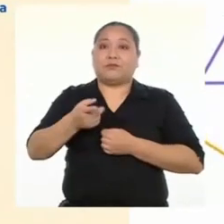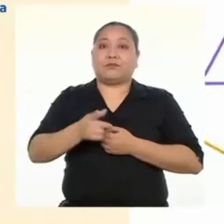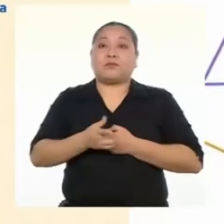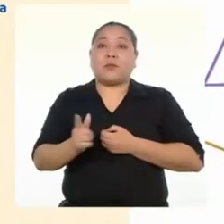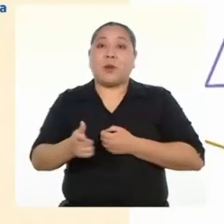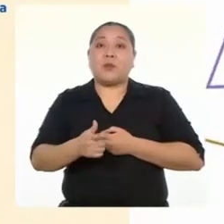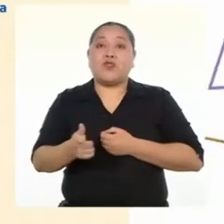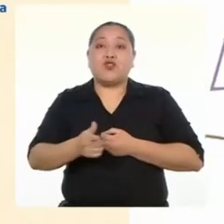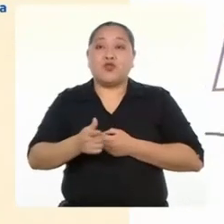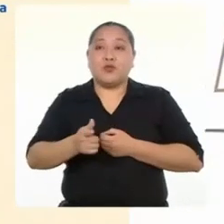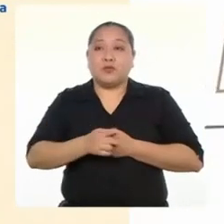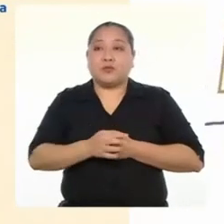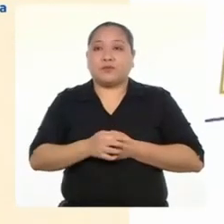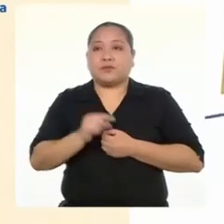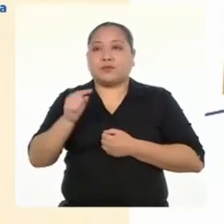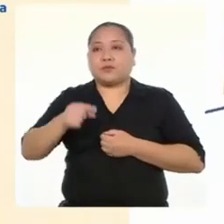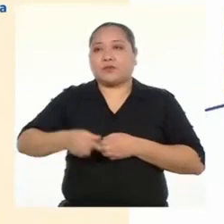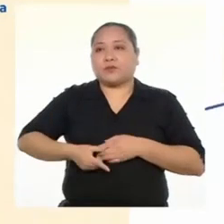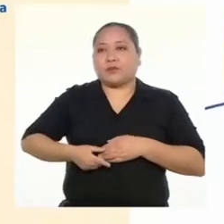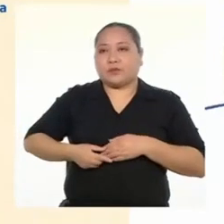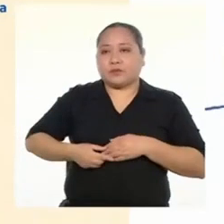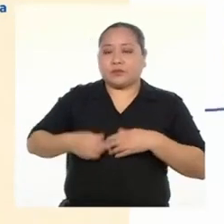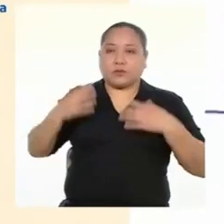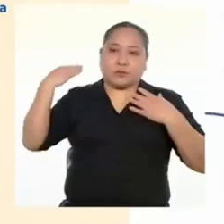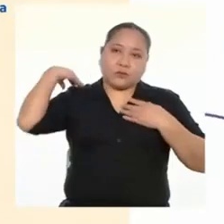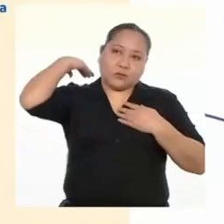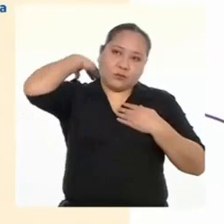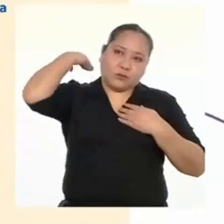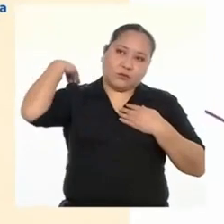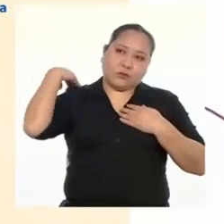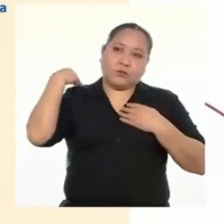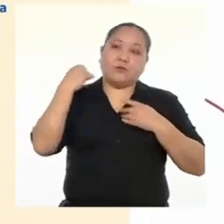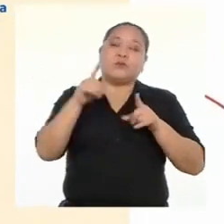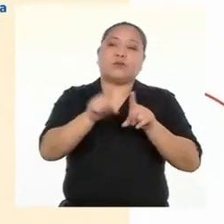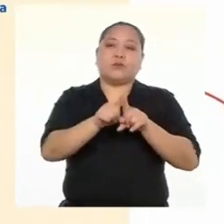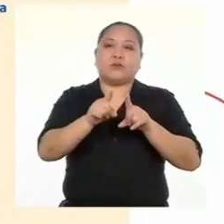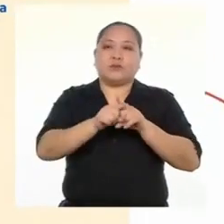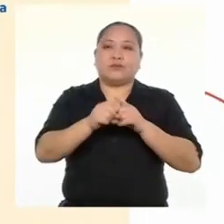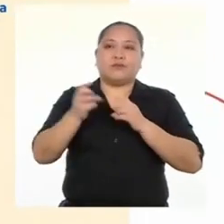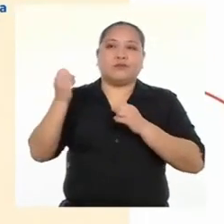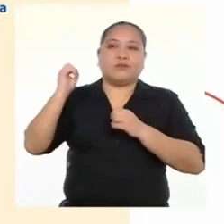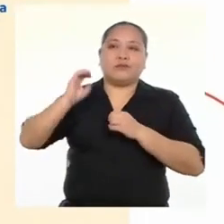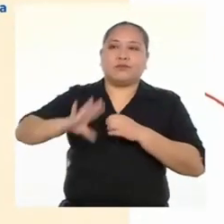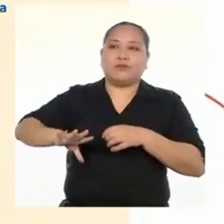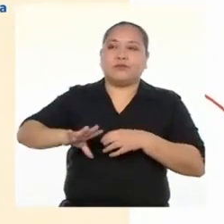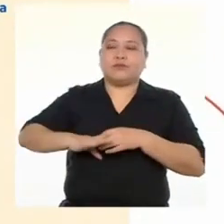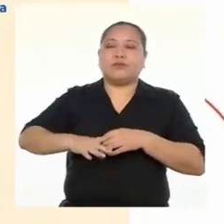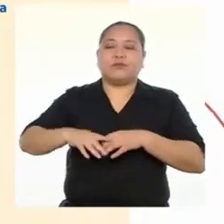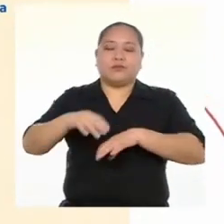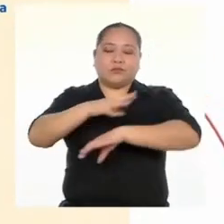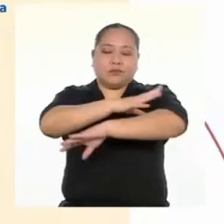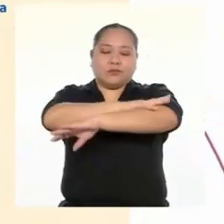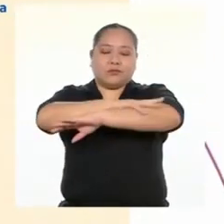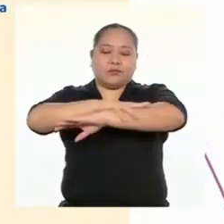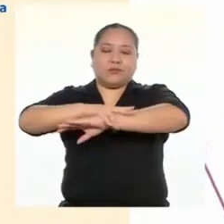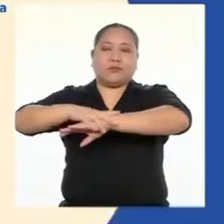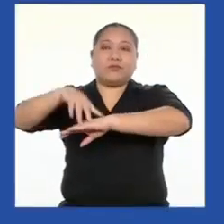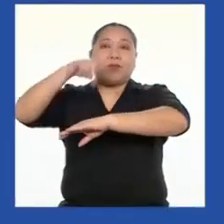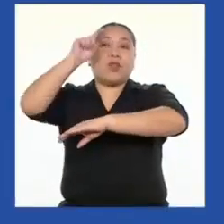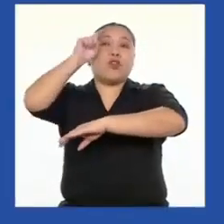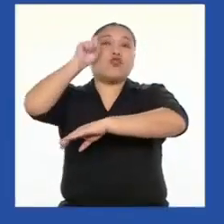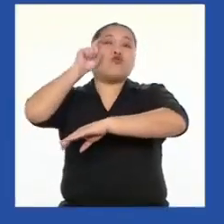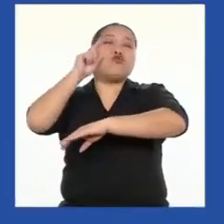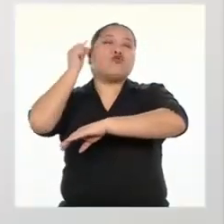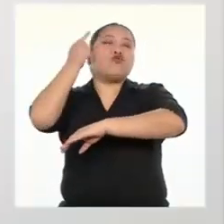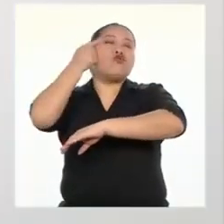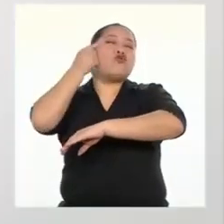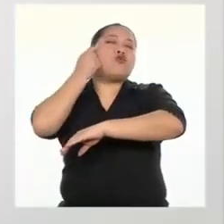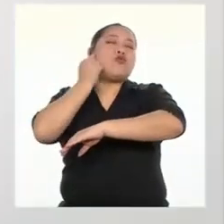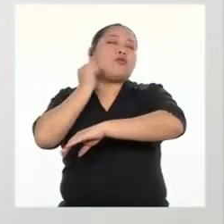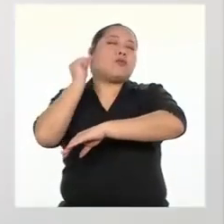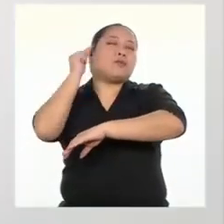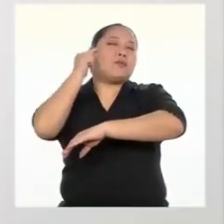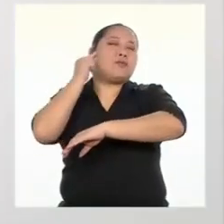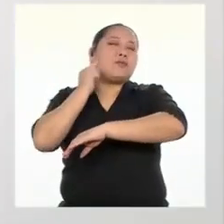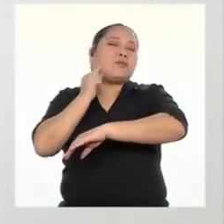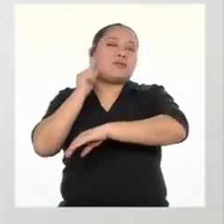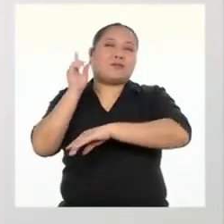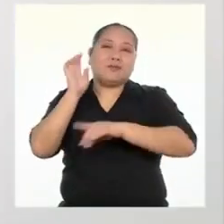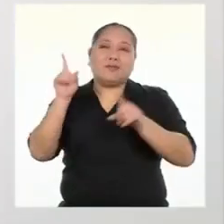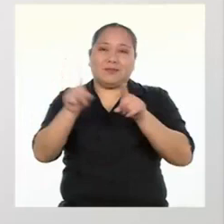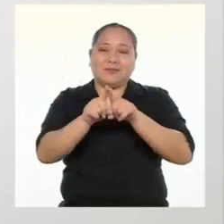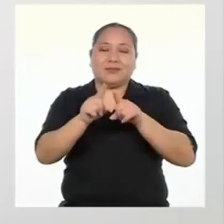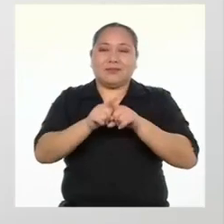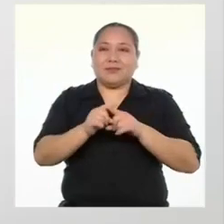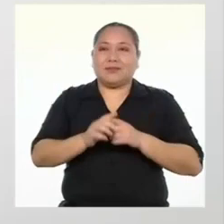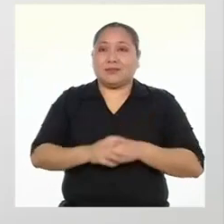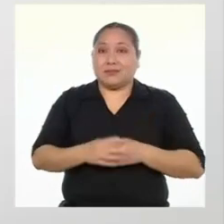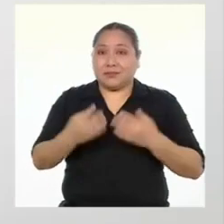como desecho y la piel también puede desechar toxinas o residuos mediante el sudor. Tengo un